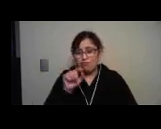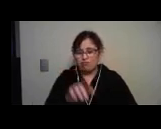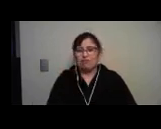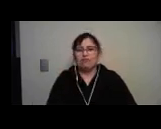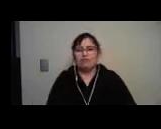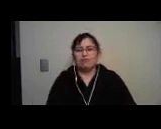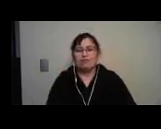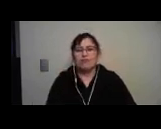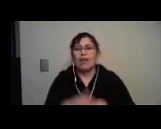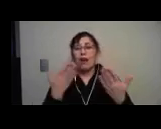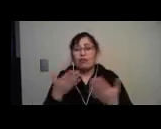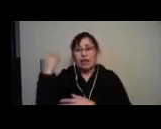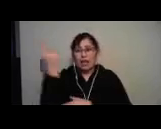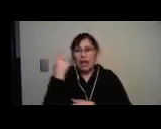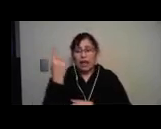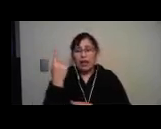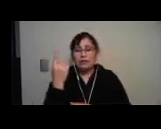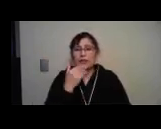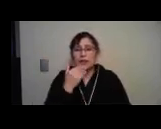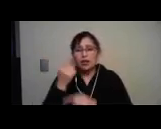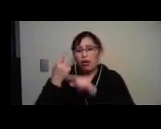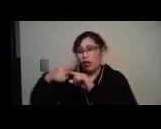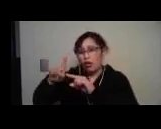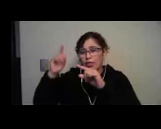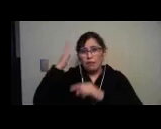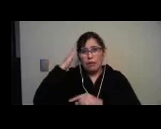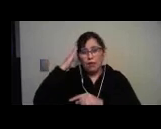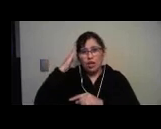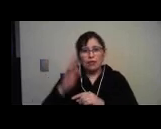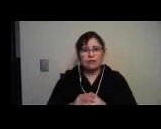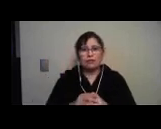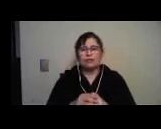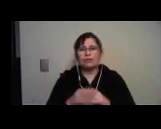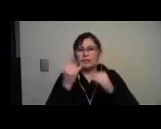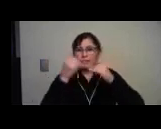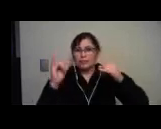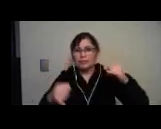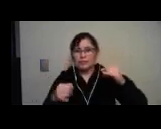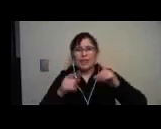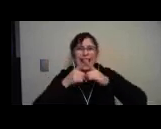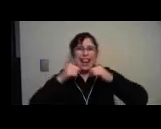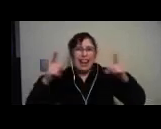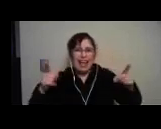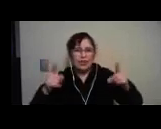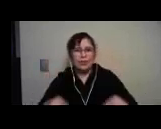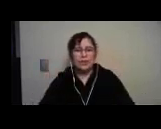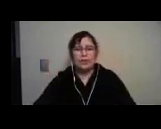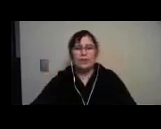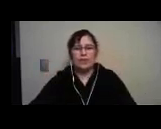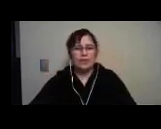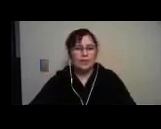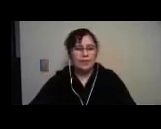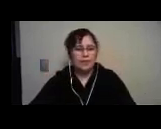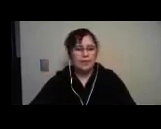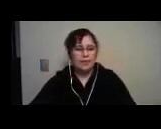Y en general, ¿cierto? Está esta otra memoria que es la memoria a largo plazo, ¿ya? Si bien hablar de memoria a corto y largo